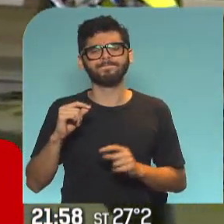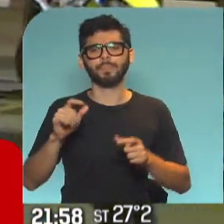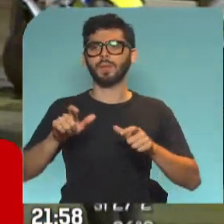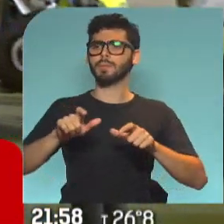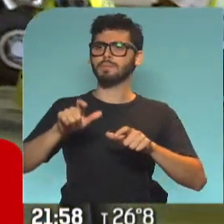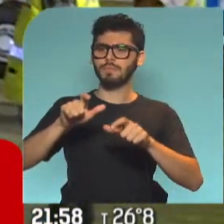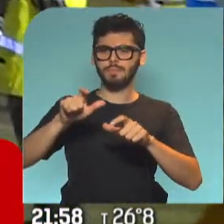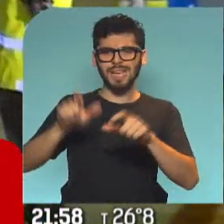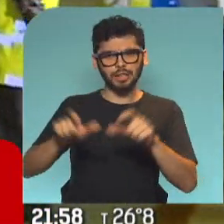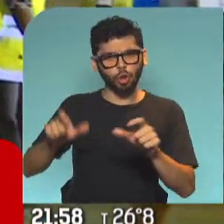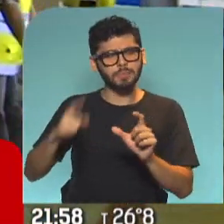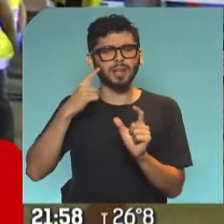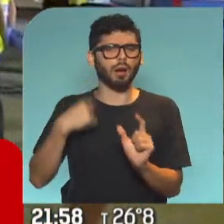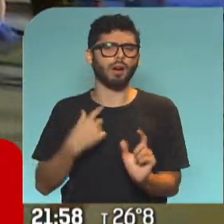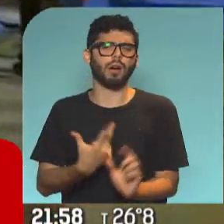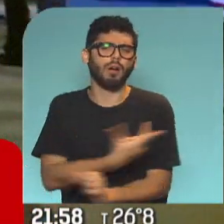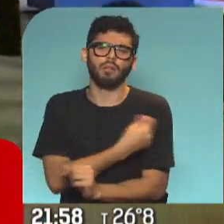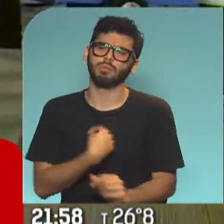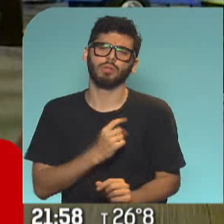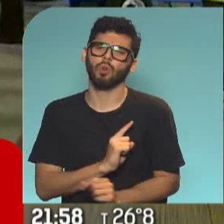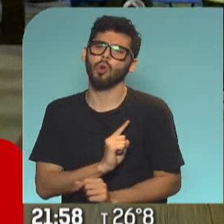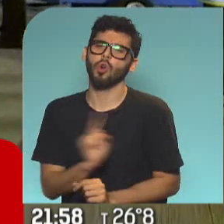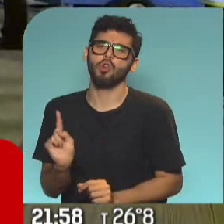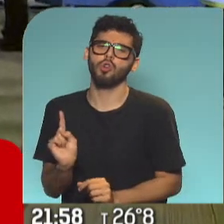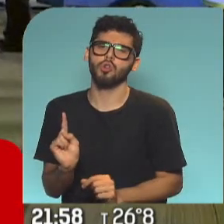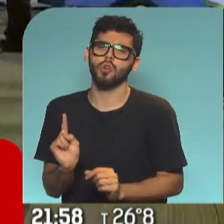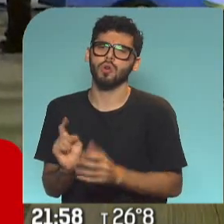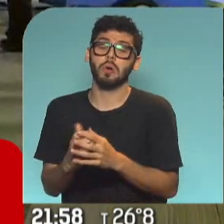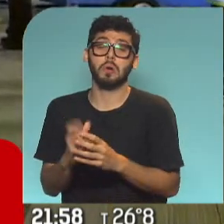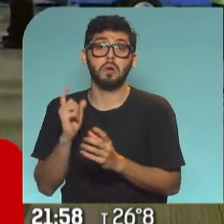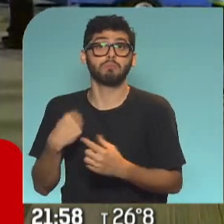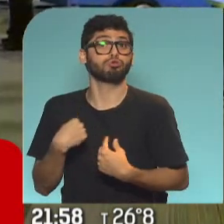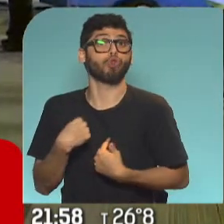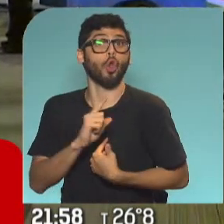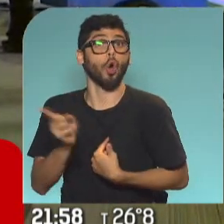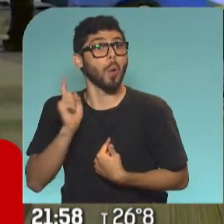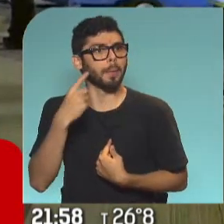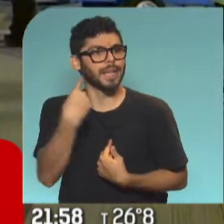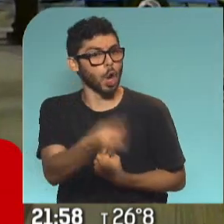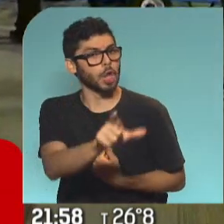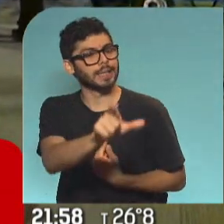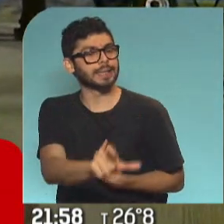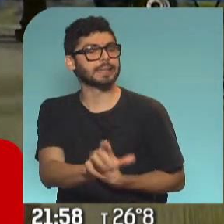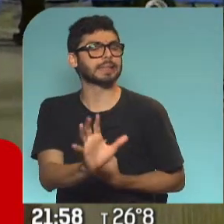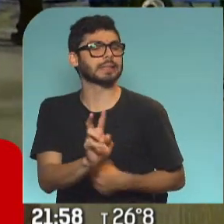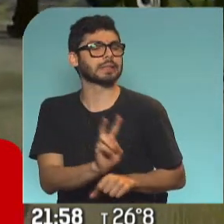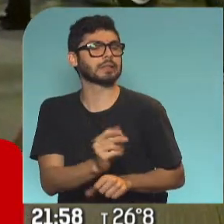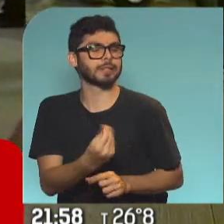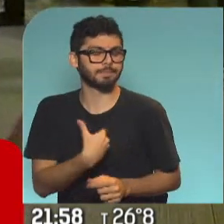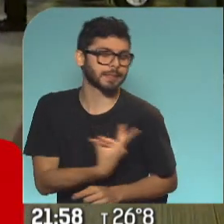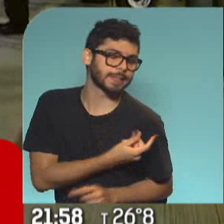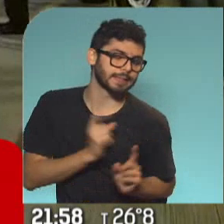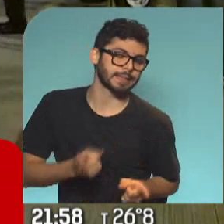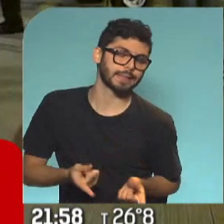que deben ser vacunados, también pueden pensar en el otro. Claro. ¿No? Que también de eso se